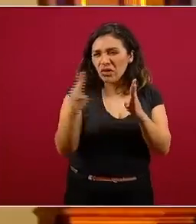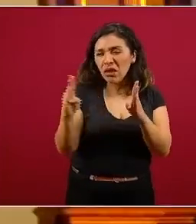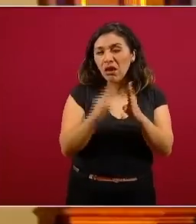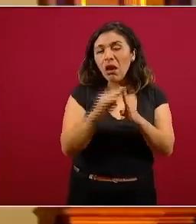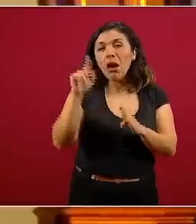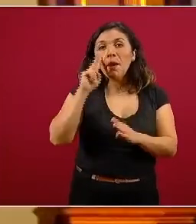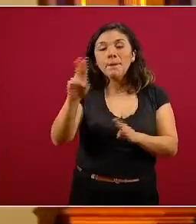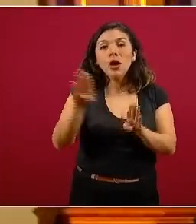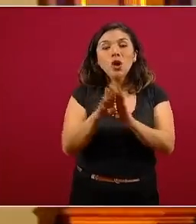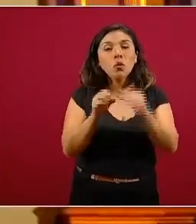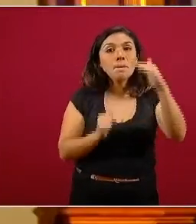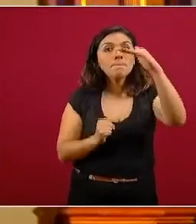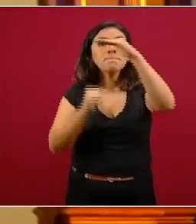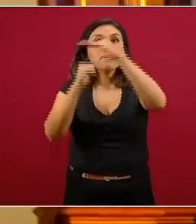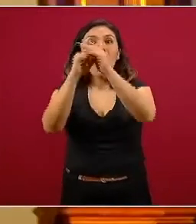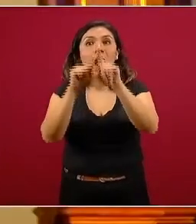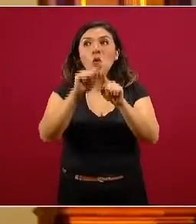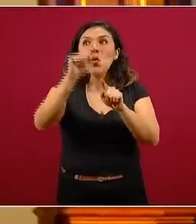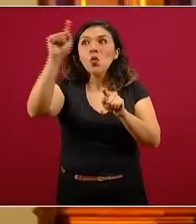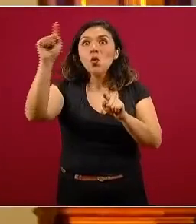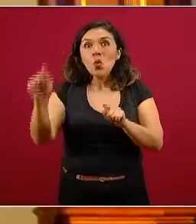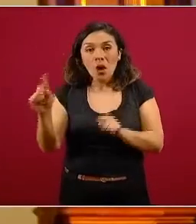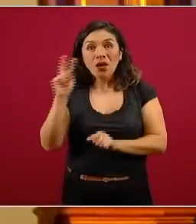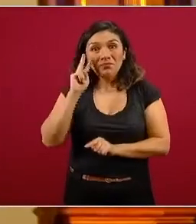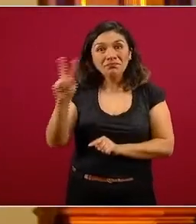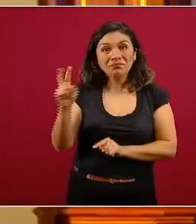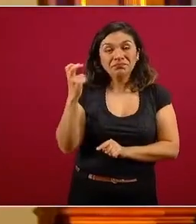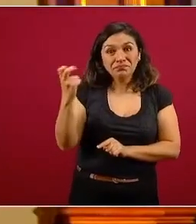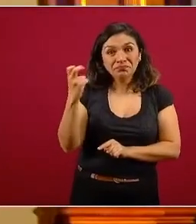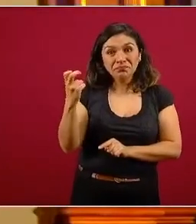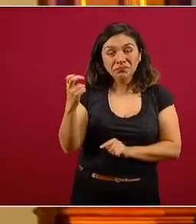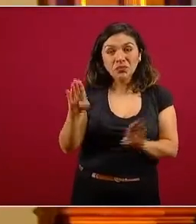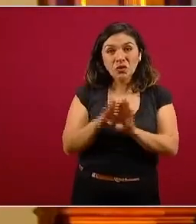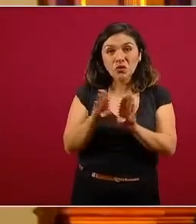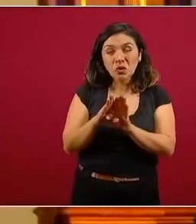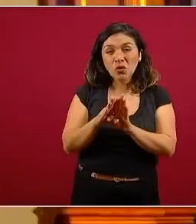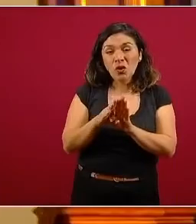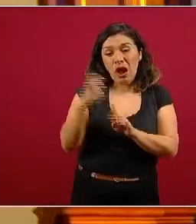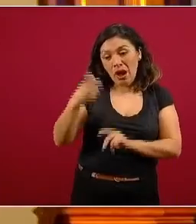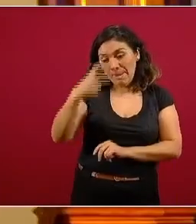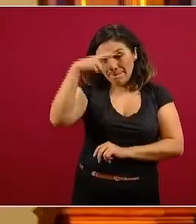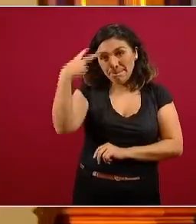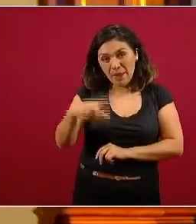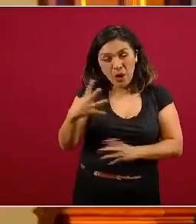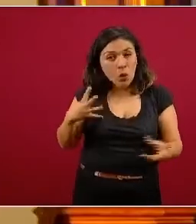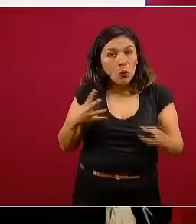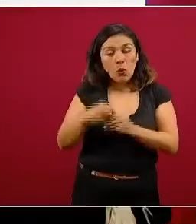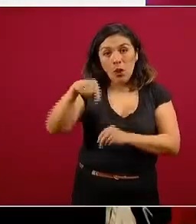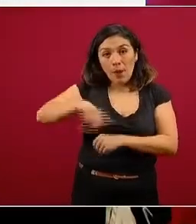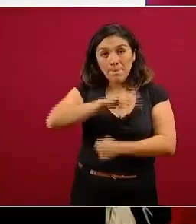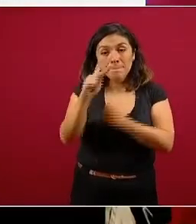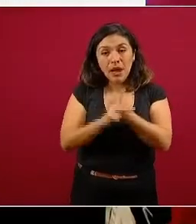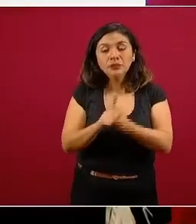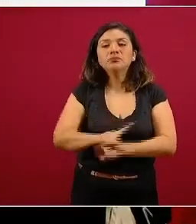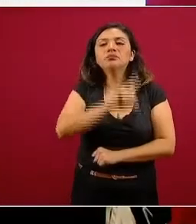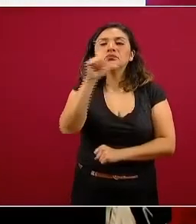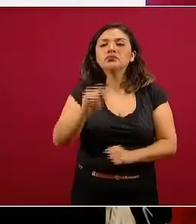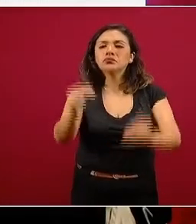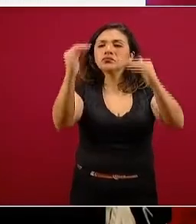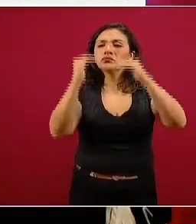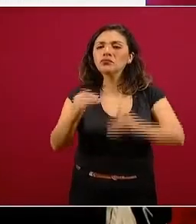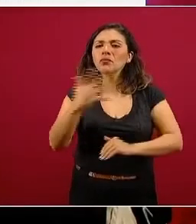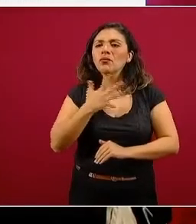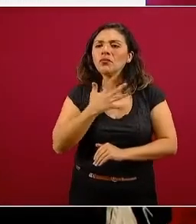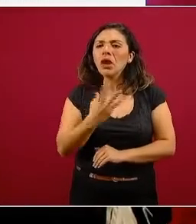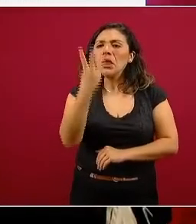esta cima, a esta parte superior, digamos, de la presentación en México, en total en el país. Luego presentaba